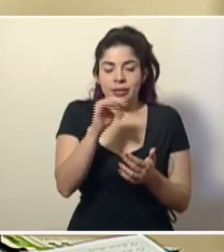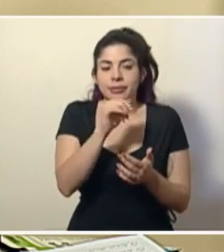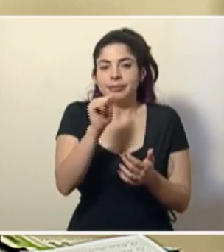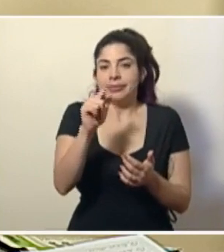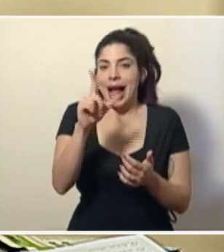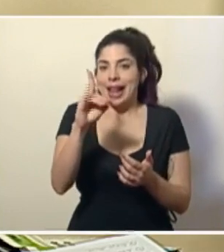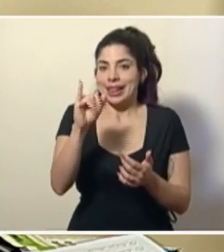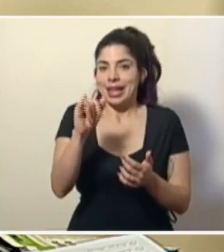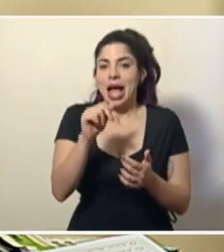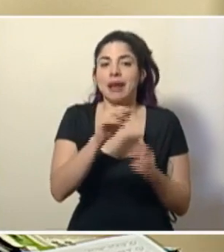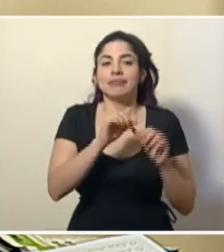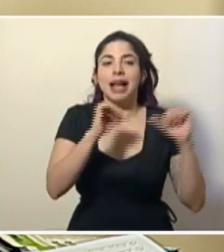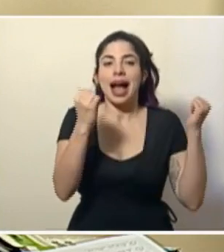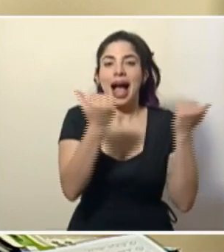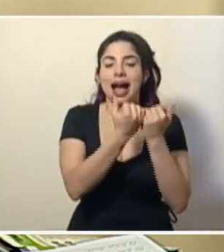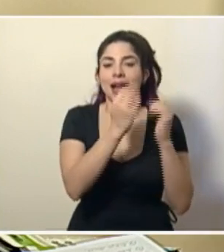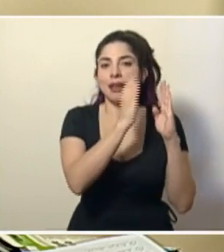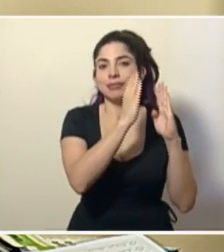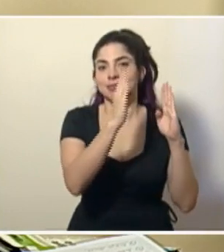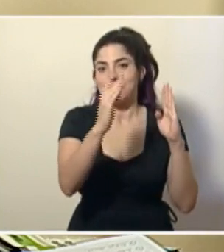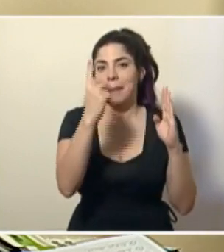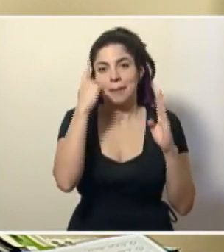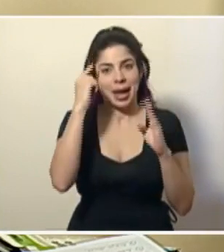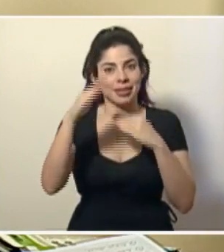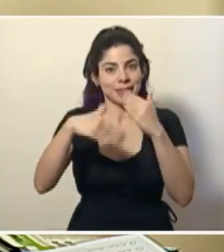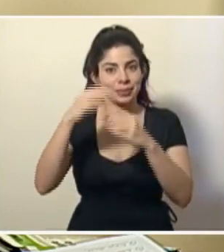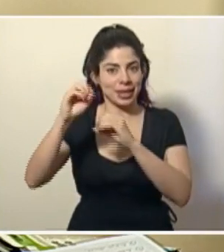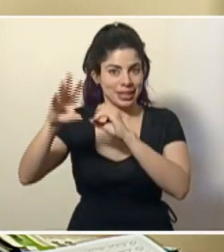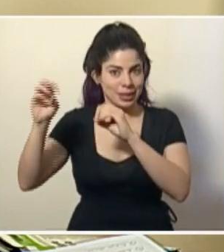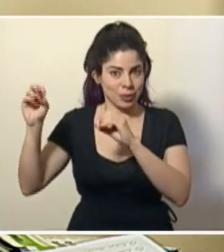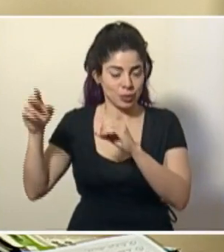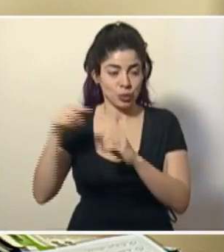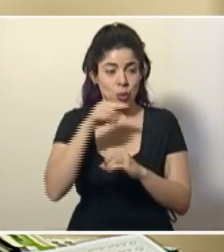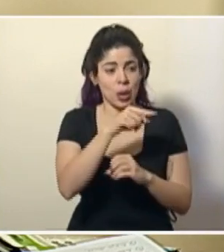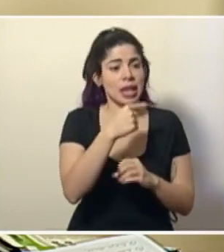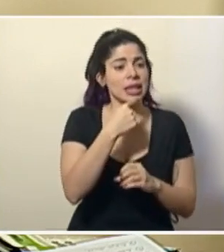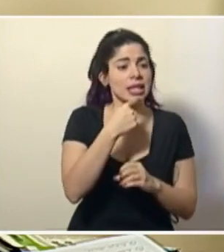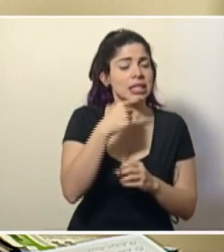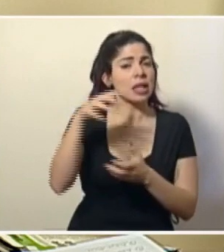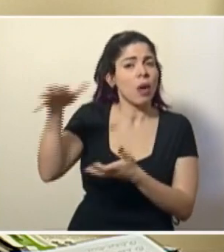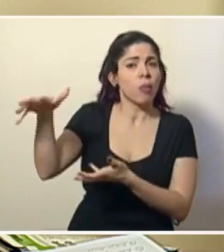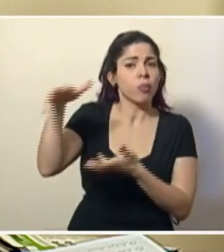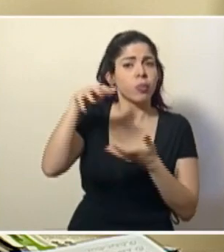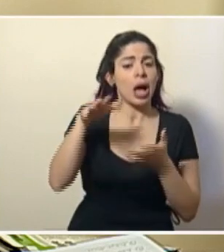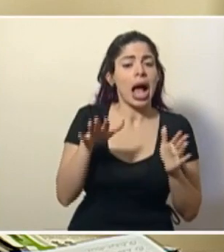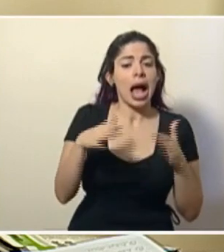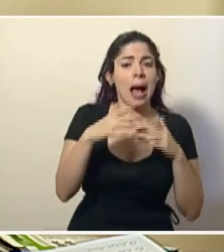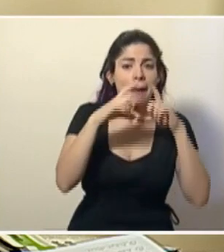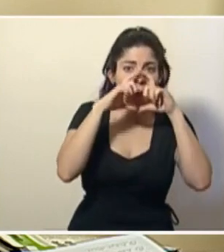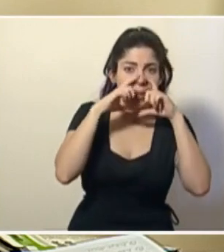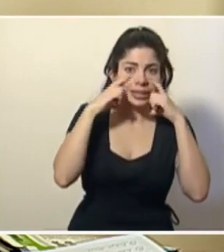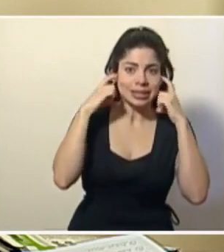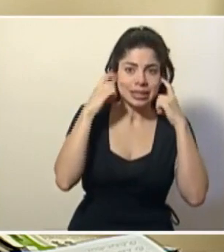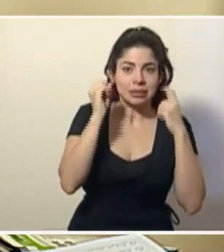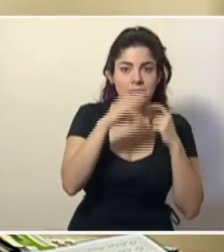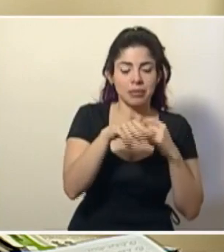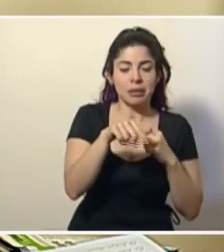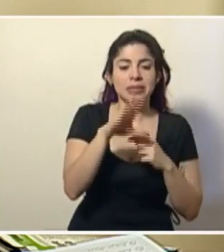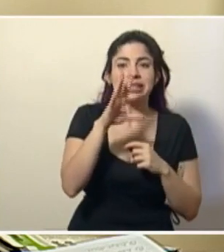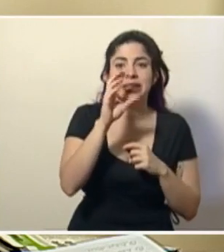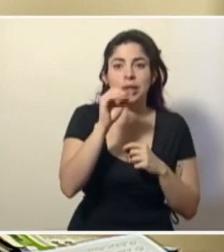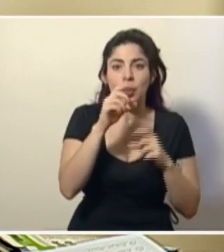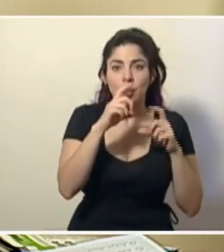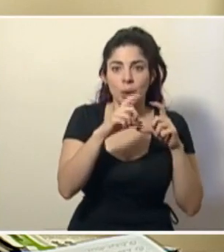de almacenamiento y distribución. Y ahí lo que dice es que se recibe una caja de mascarillas descartables con